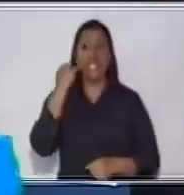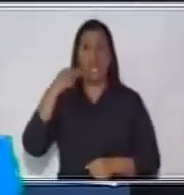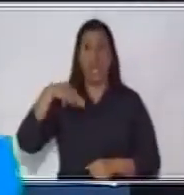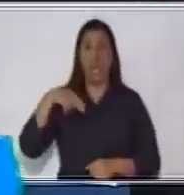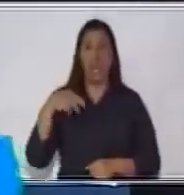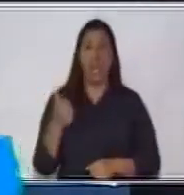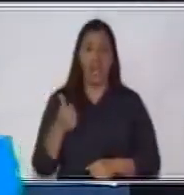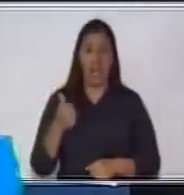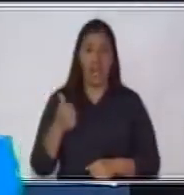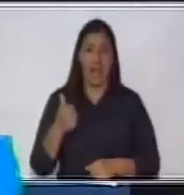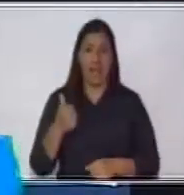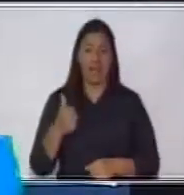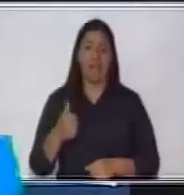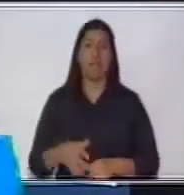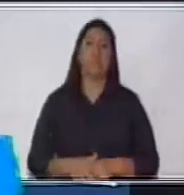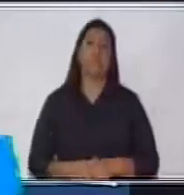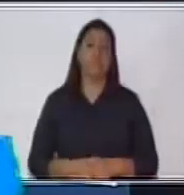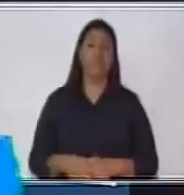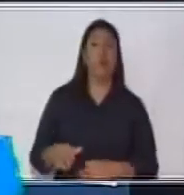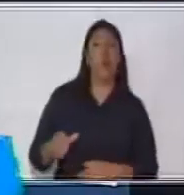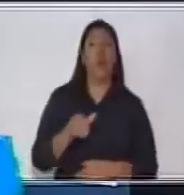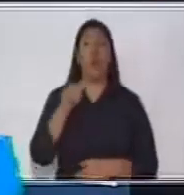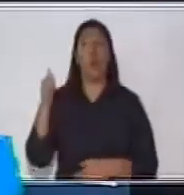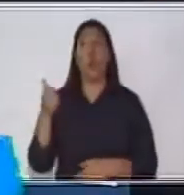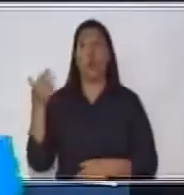Luego yo sería un verbo.